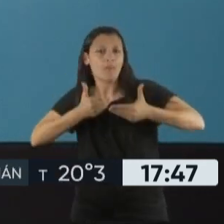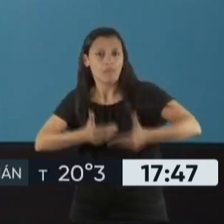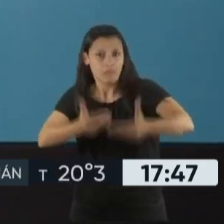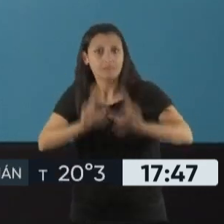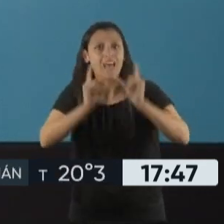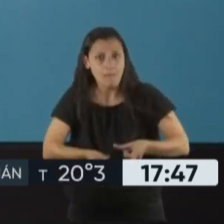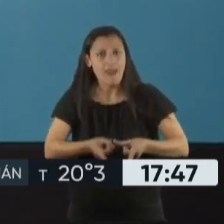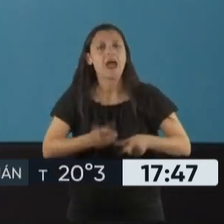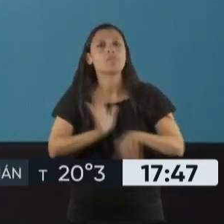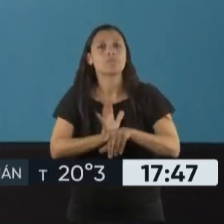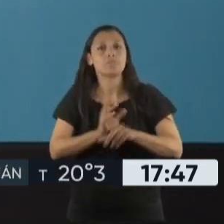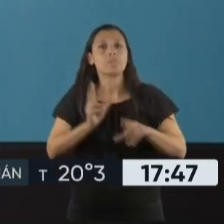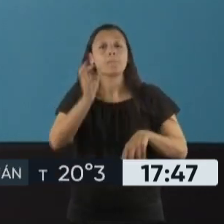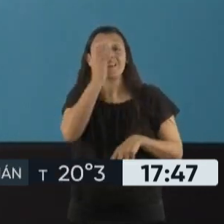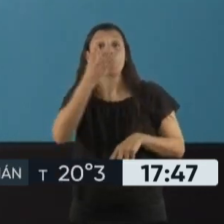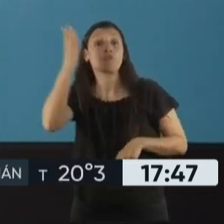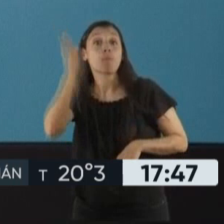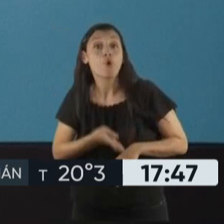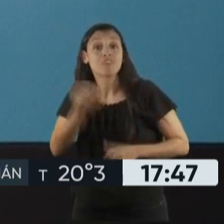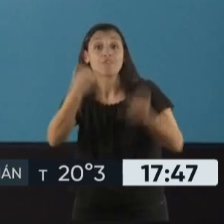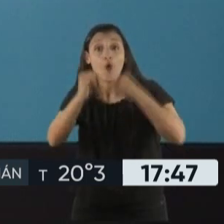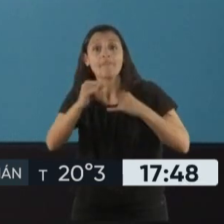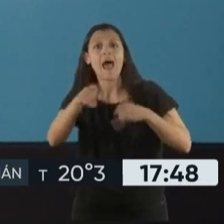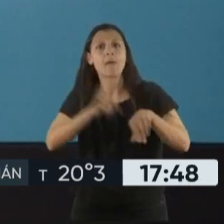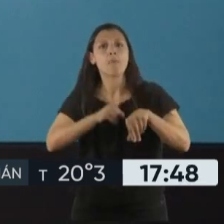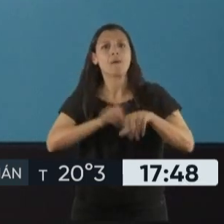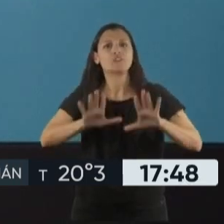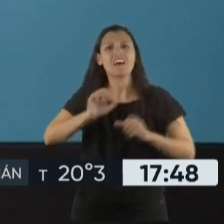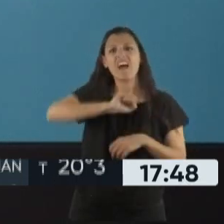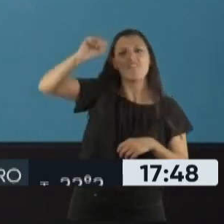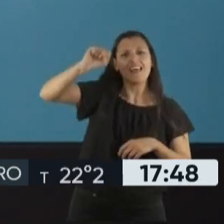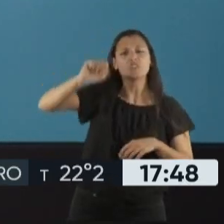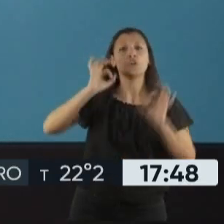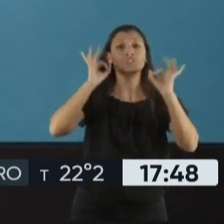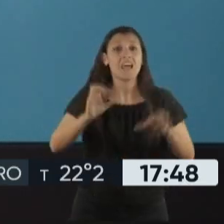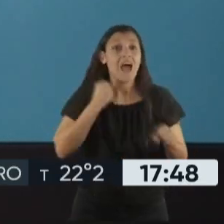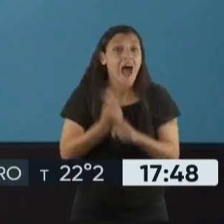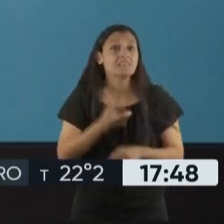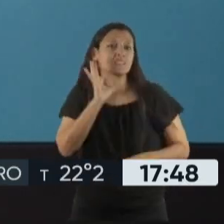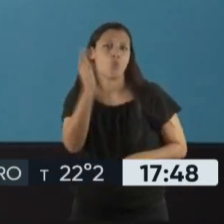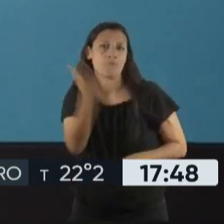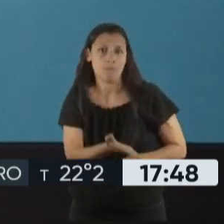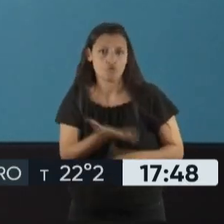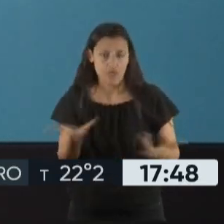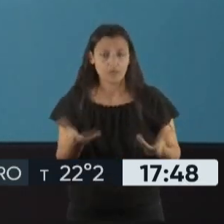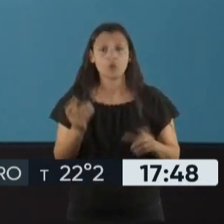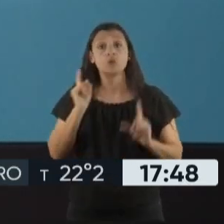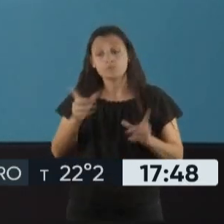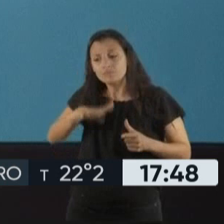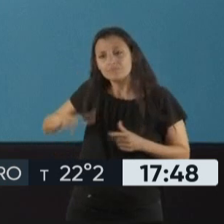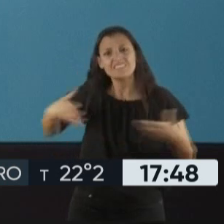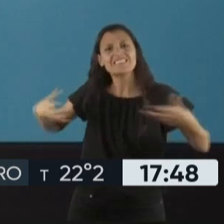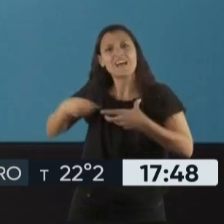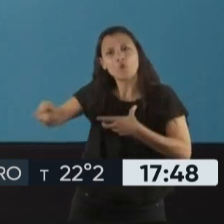a una tasa de interés nominal del 24%, cuando por entonces la inflación estaba alrededor del 50%. Cuando el sector